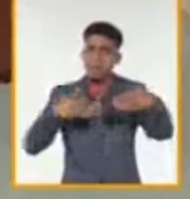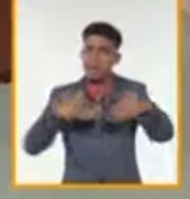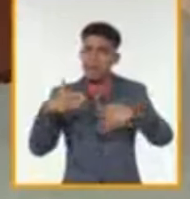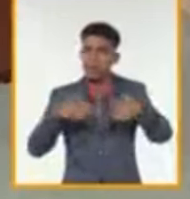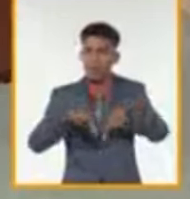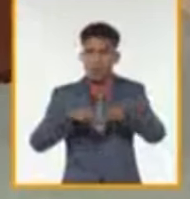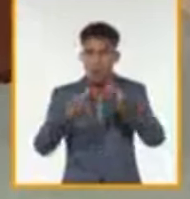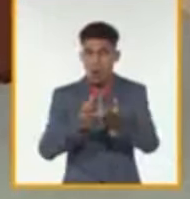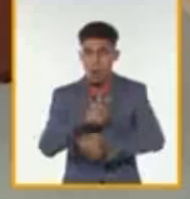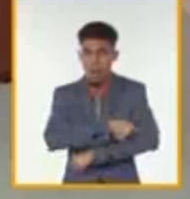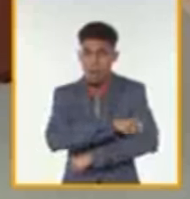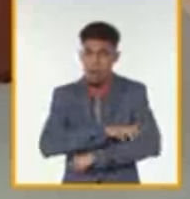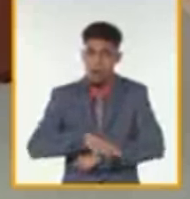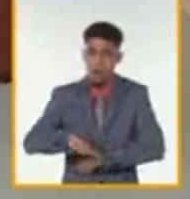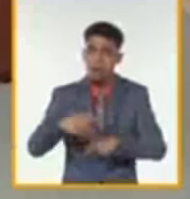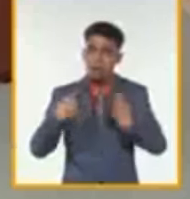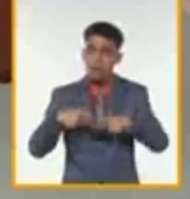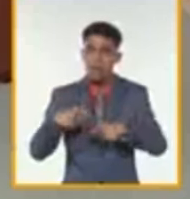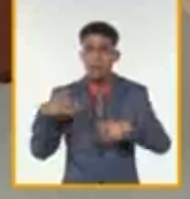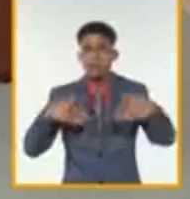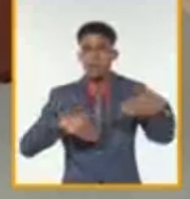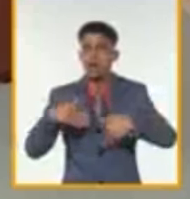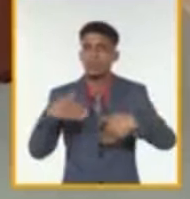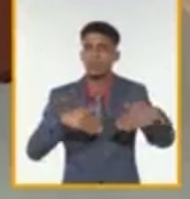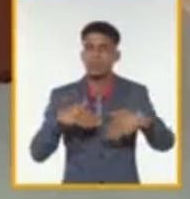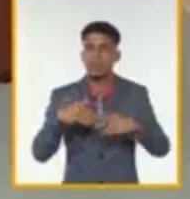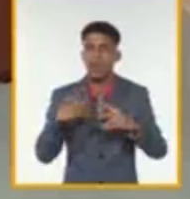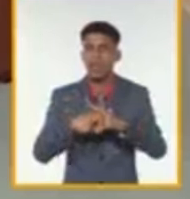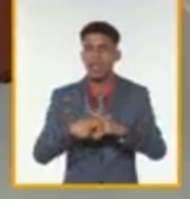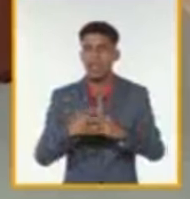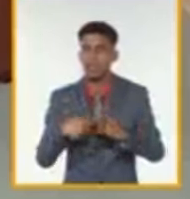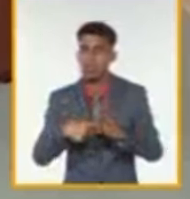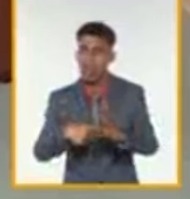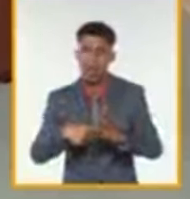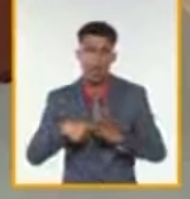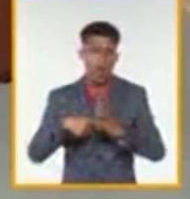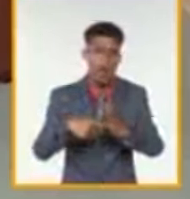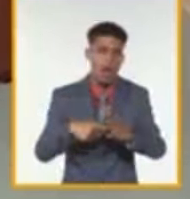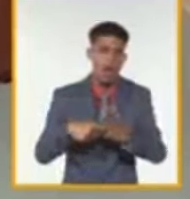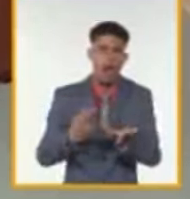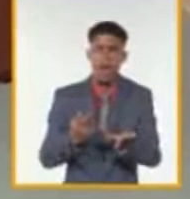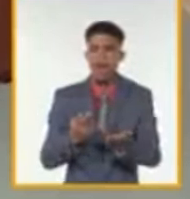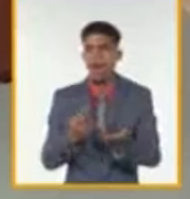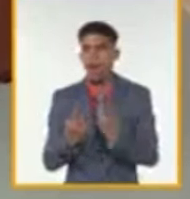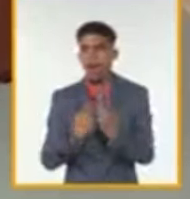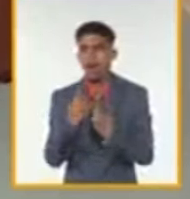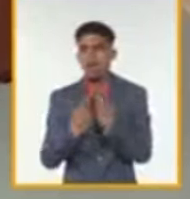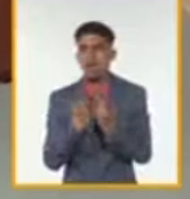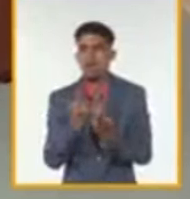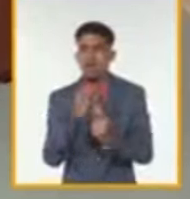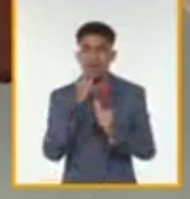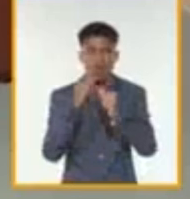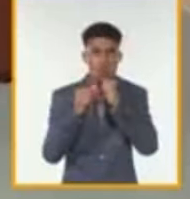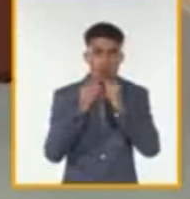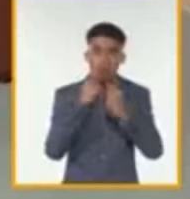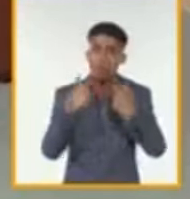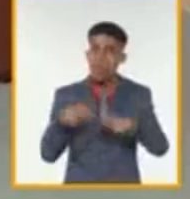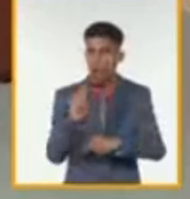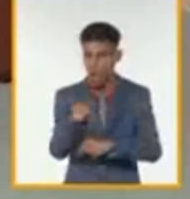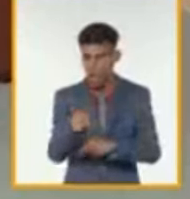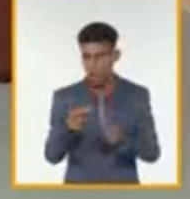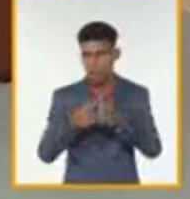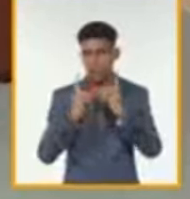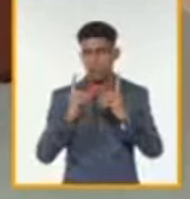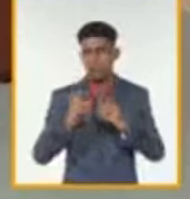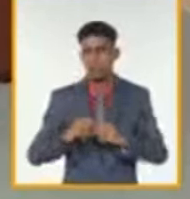pueblo a la vez que nosotros le rendí cuenta a la población por supuesto también eh el pueblo participara con nosotros en